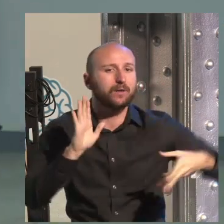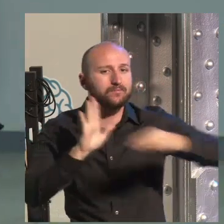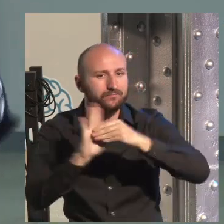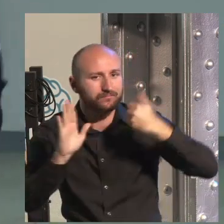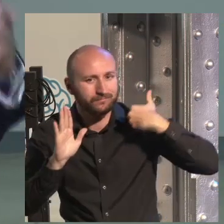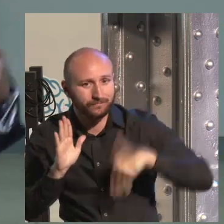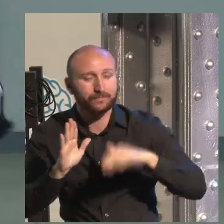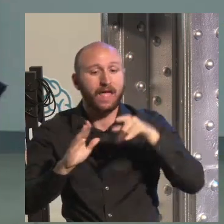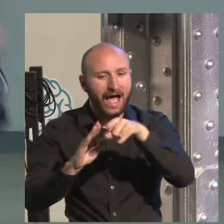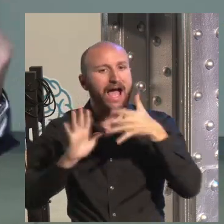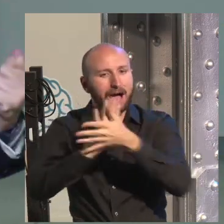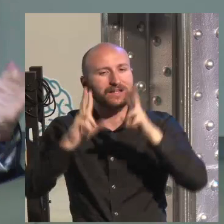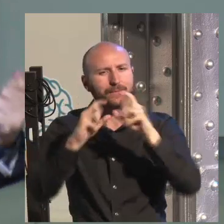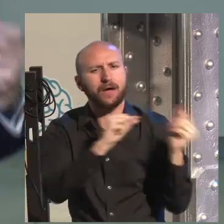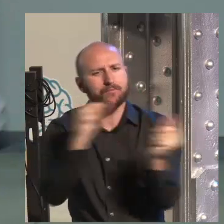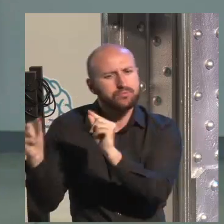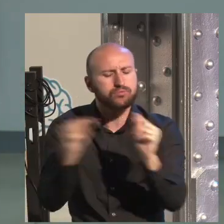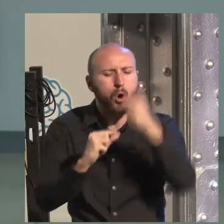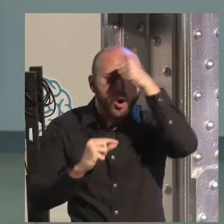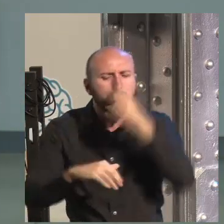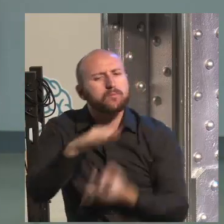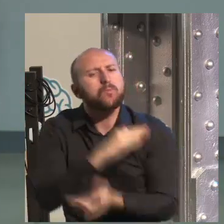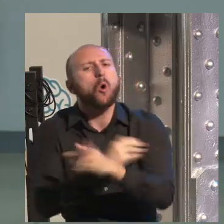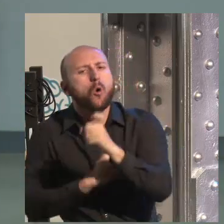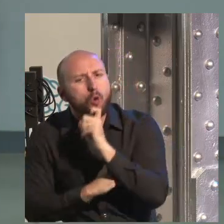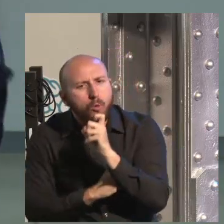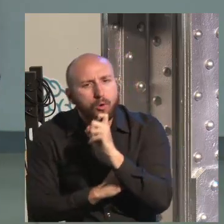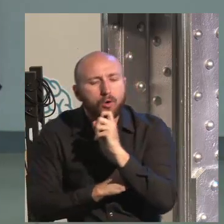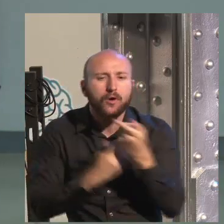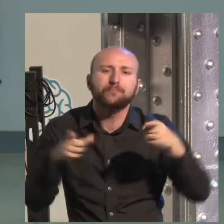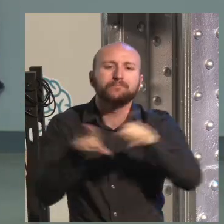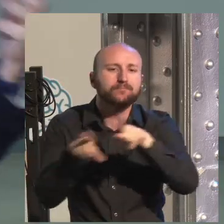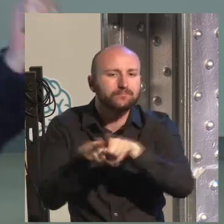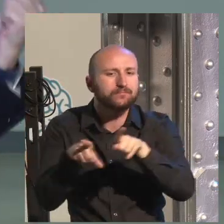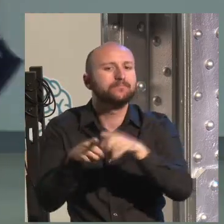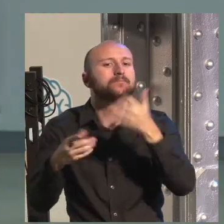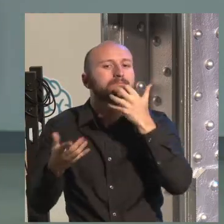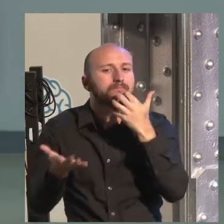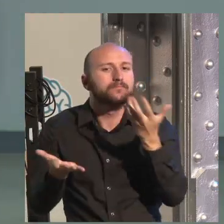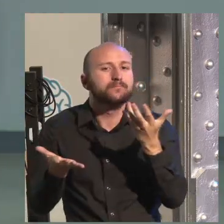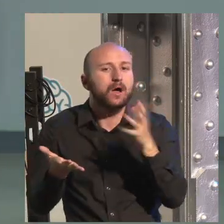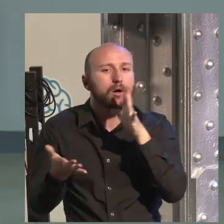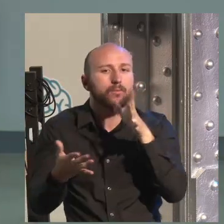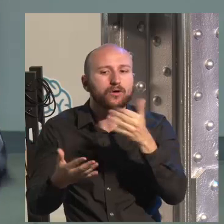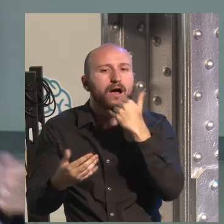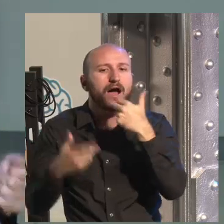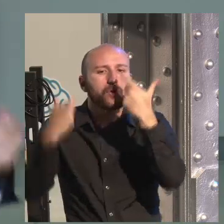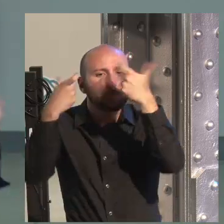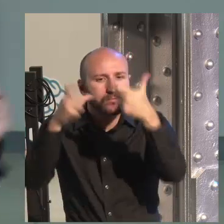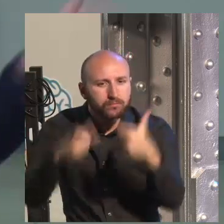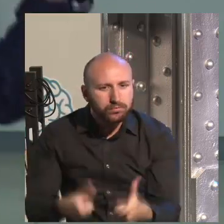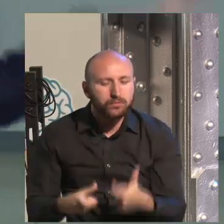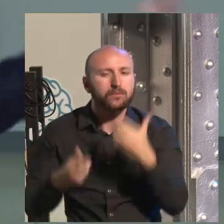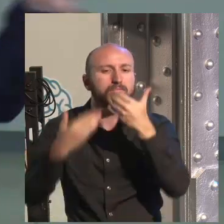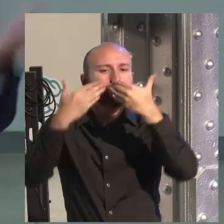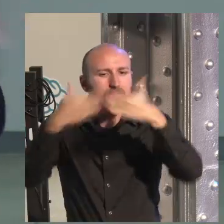ya a debatir la cuestión del origen del hombre. Los utiliza como un eslabón, vamos a decirlo así, sería un eslabón perdido en la evolución